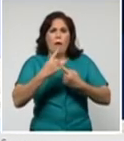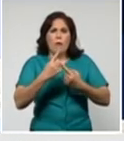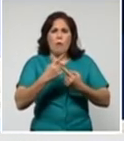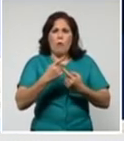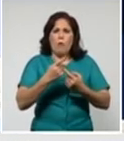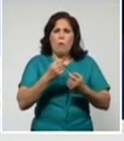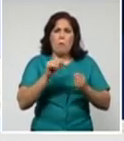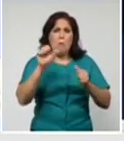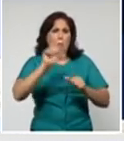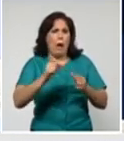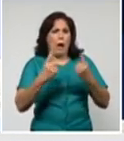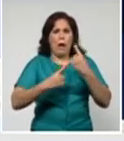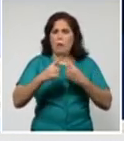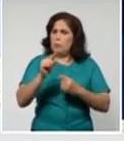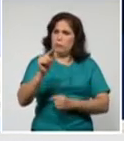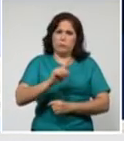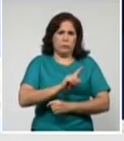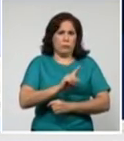reacción en algunos casos.